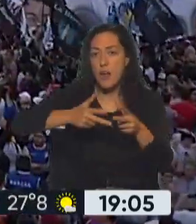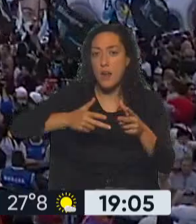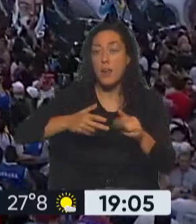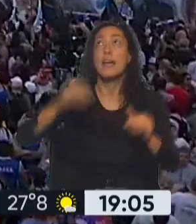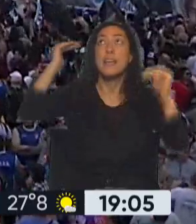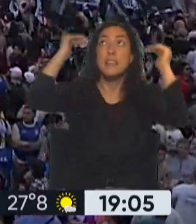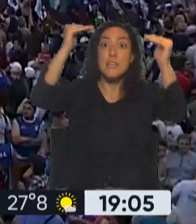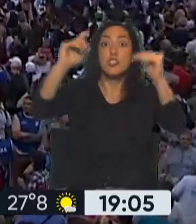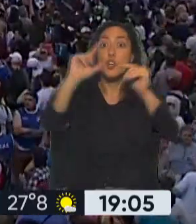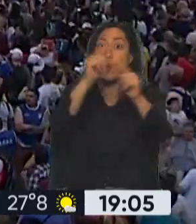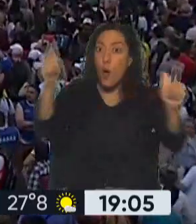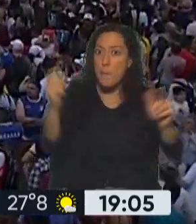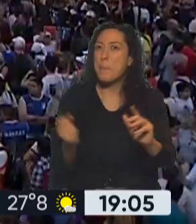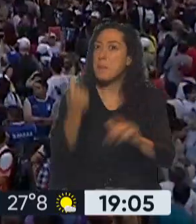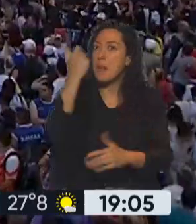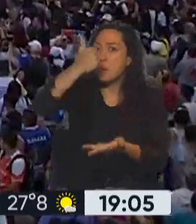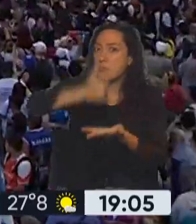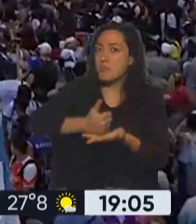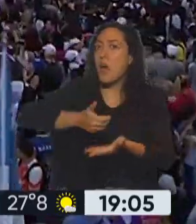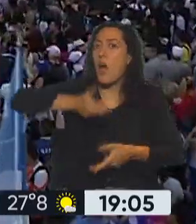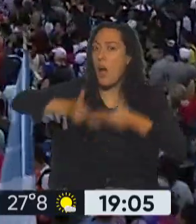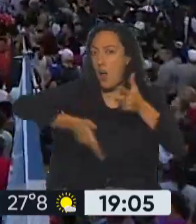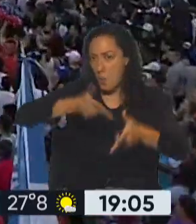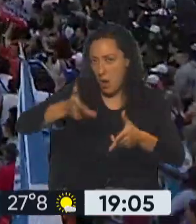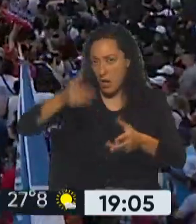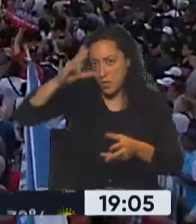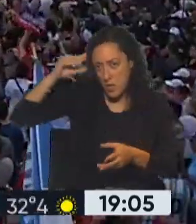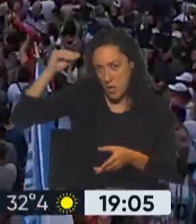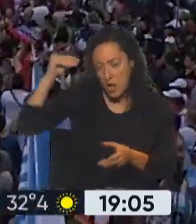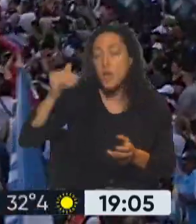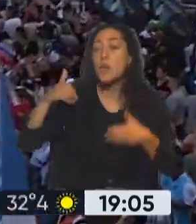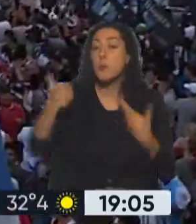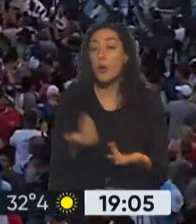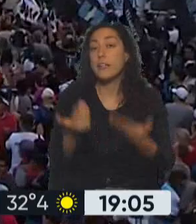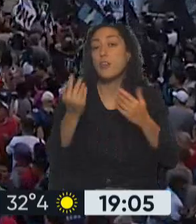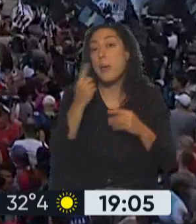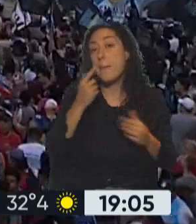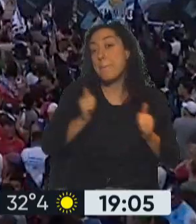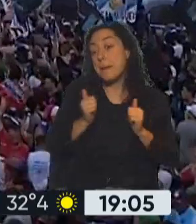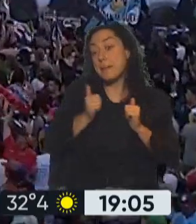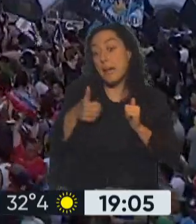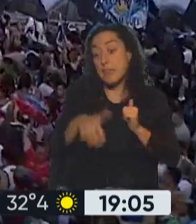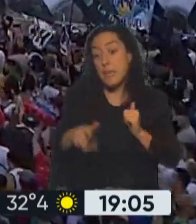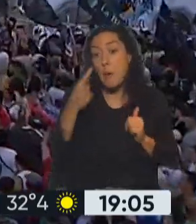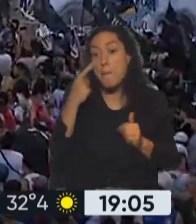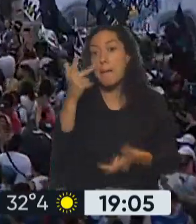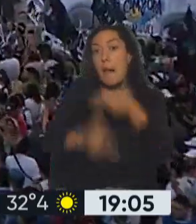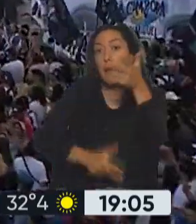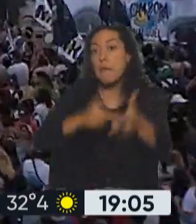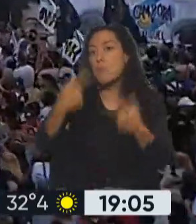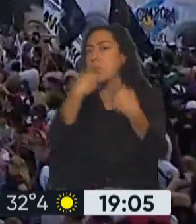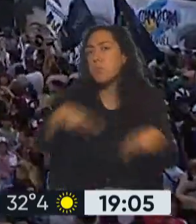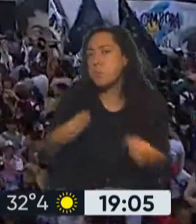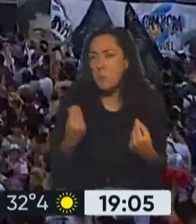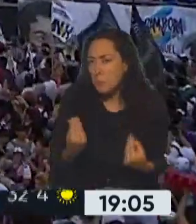después del intento. Claro, bueno, y decía Gastón, se espera, hay expectativa por lo que puede ser el contenido de ese discurso. Recordemos